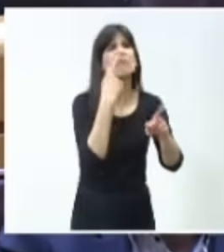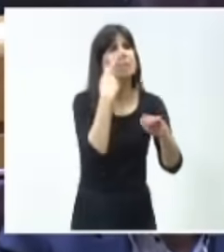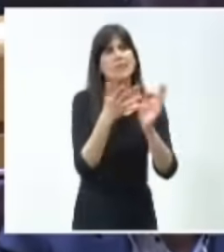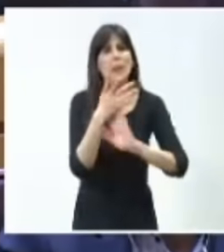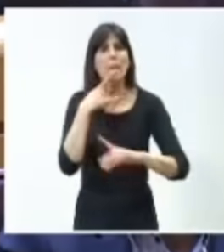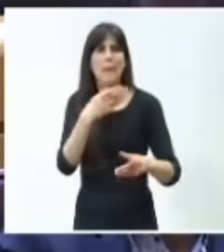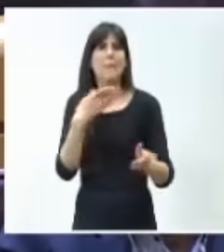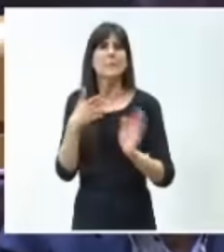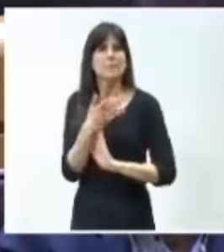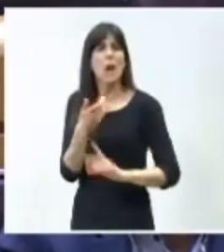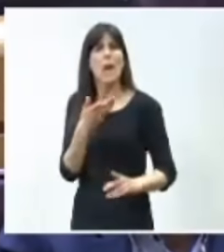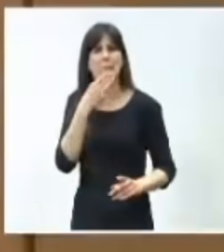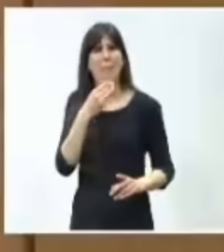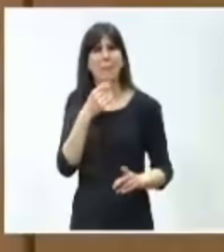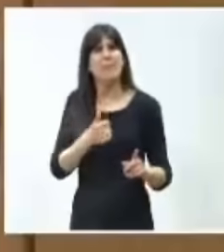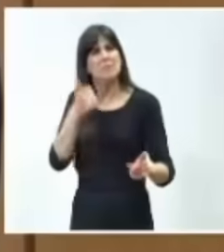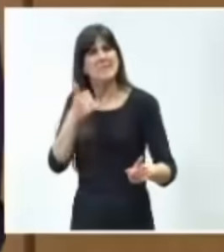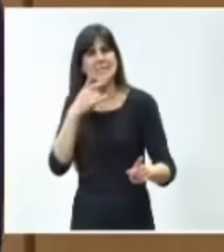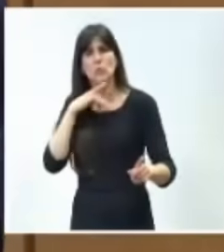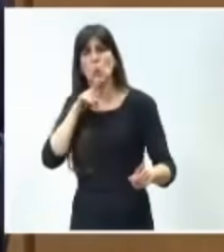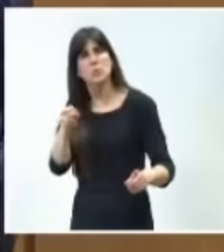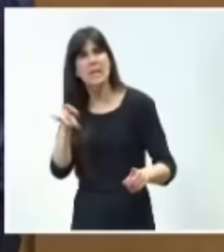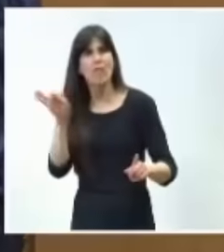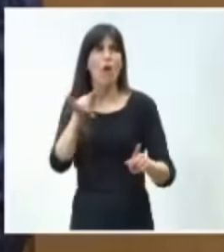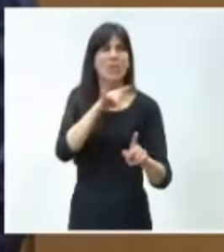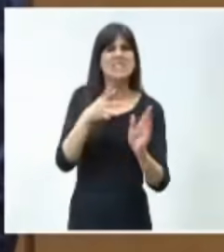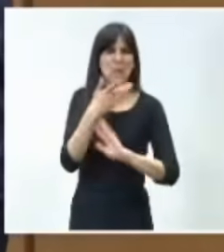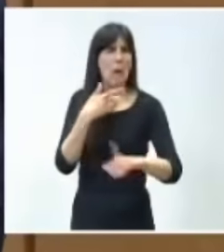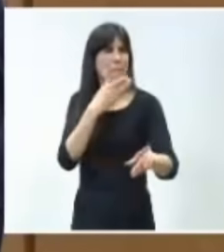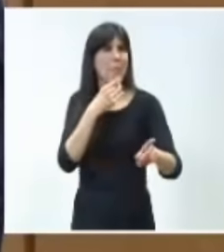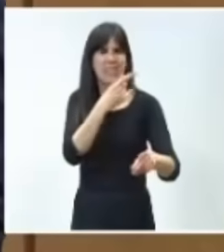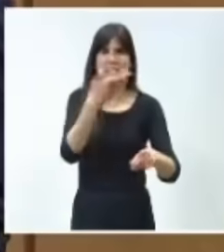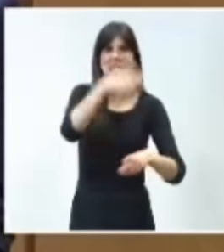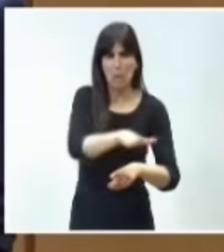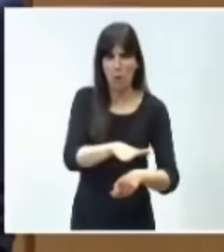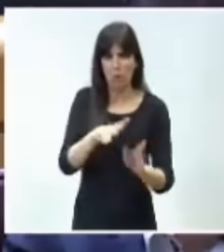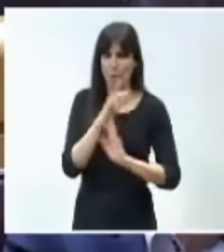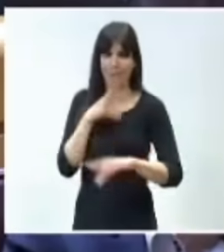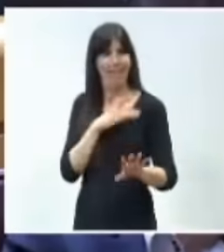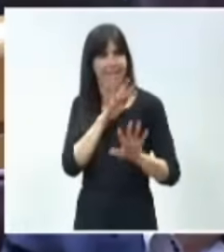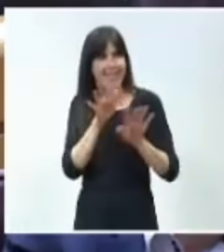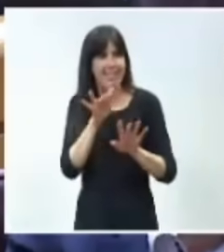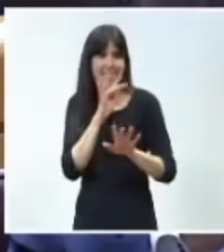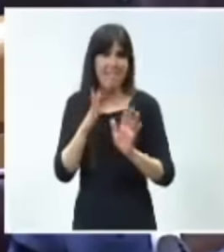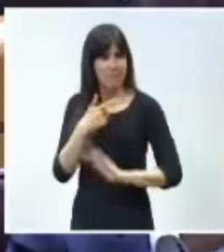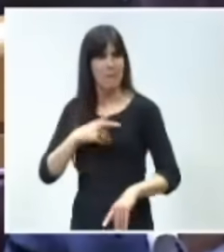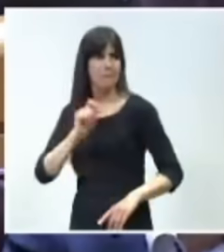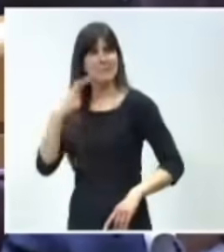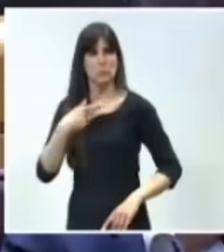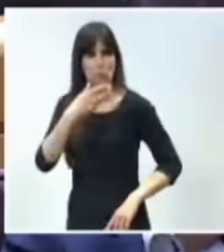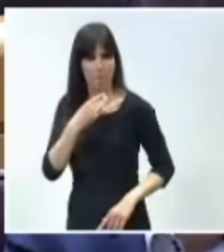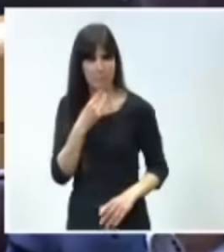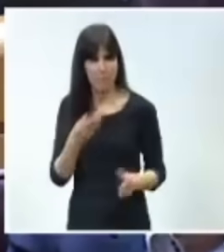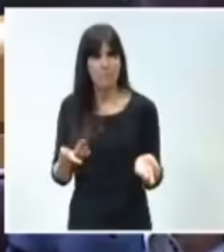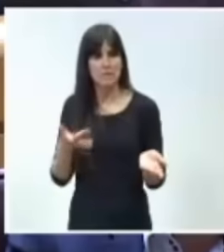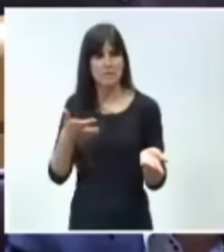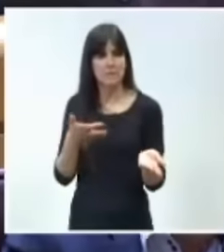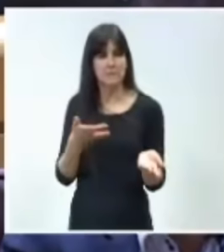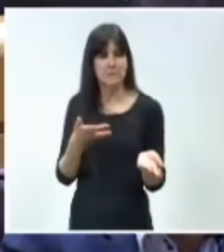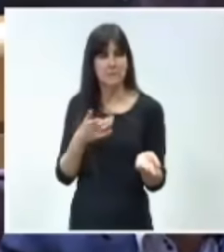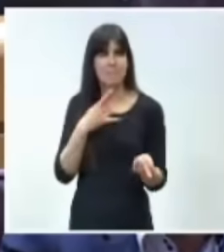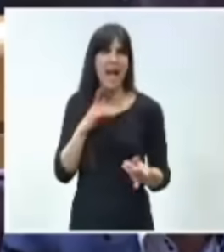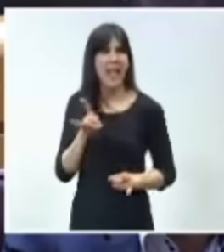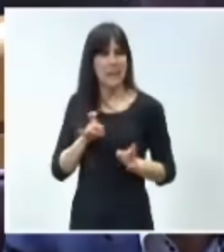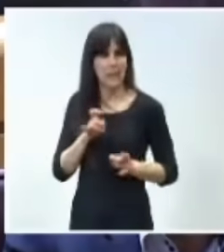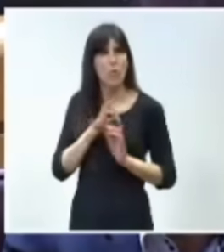muerto. En los últimos días hemos sabido también que la tauromaquia es irrelevante.